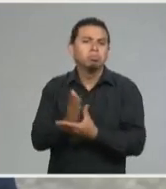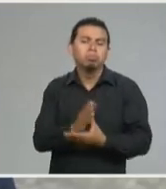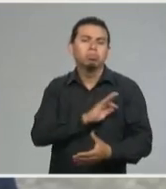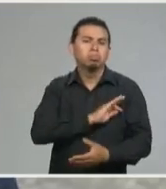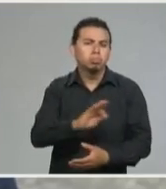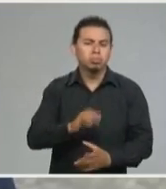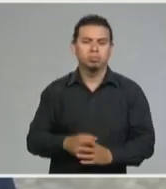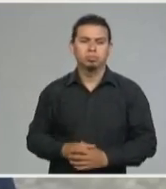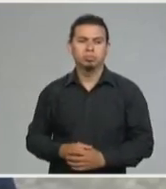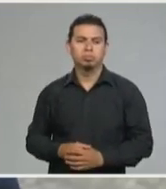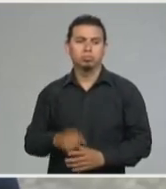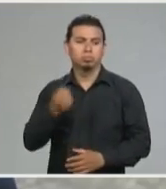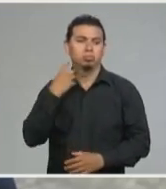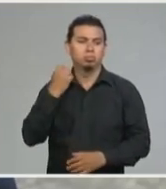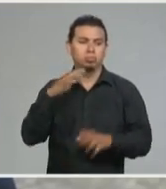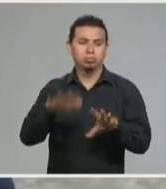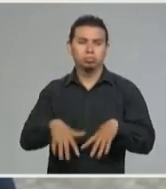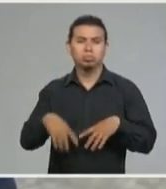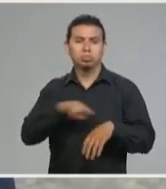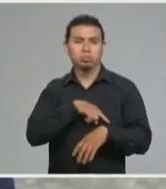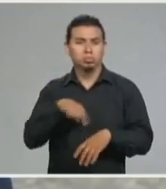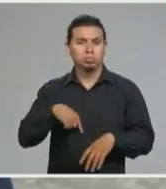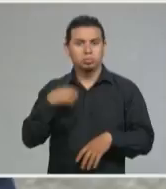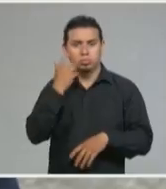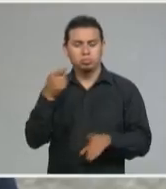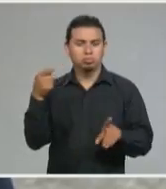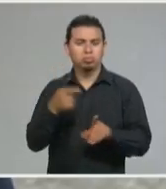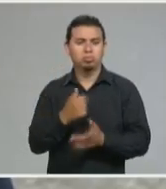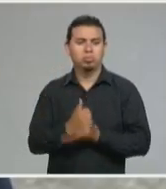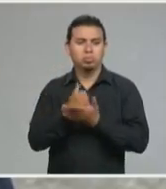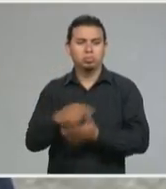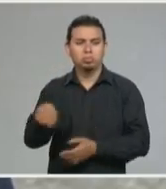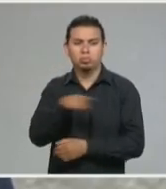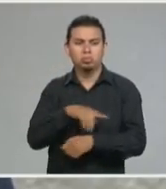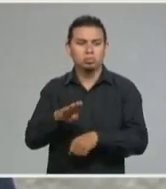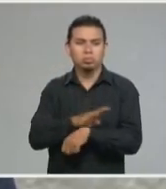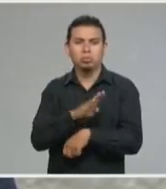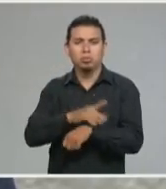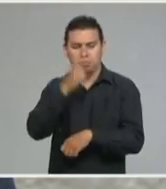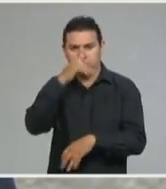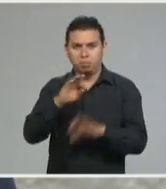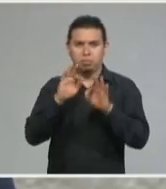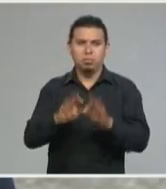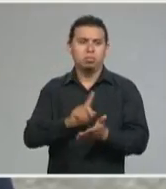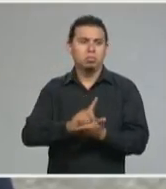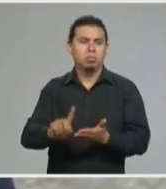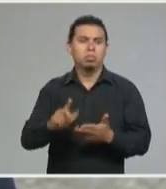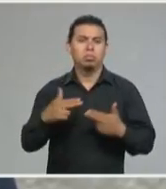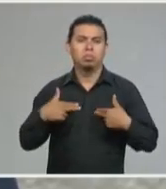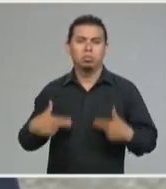Que desde el Congreso del Estado queremos trabajar en beneficio de ustedes y garantizar los derechos